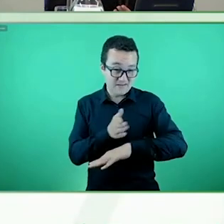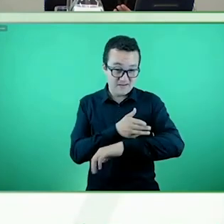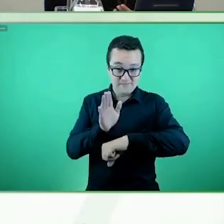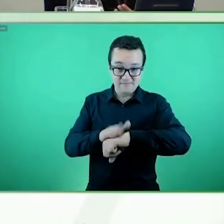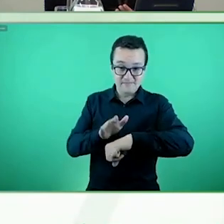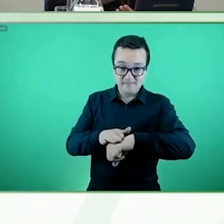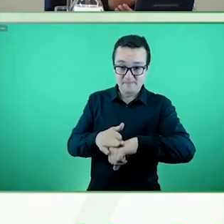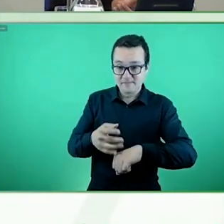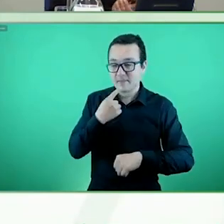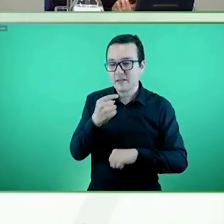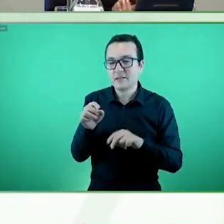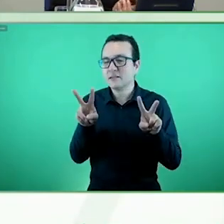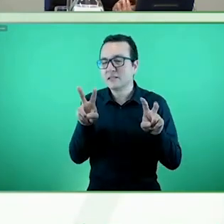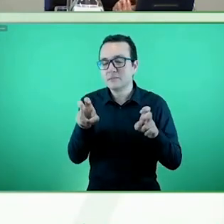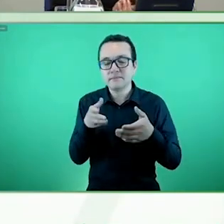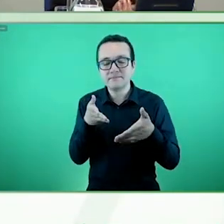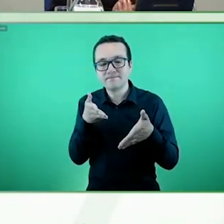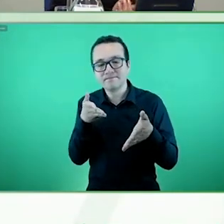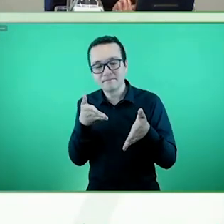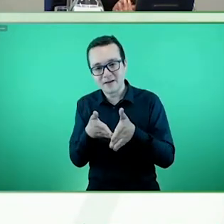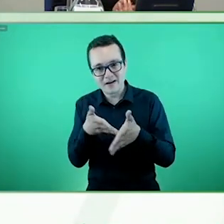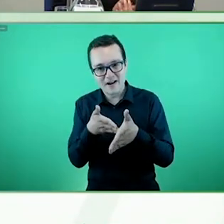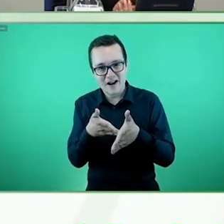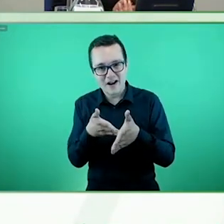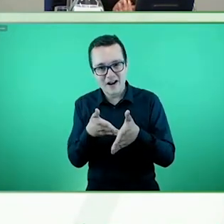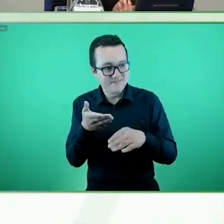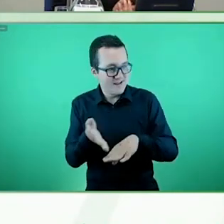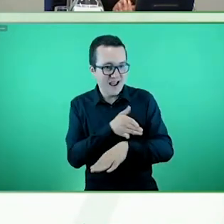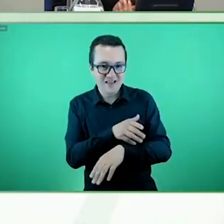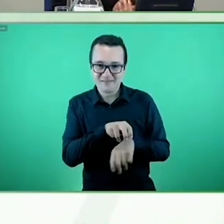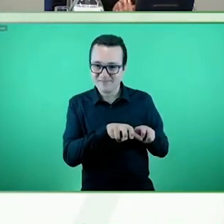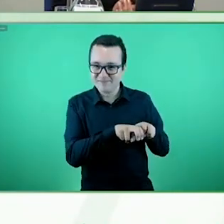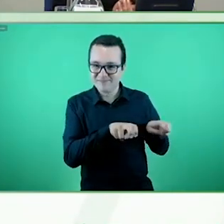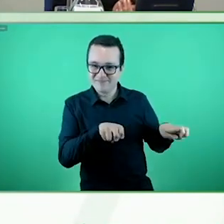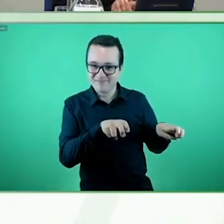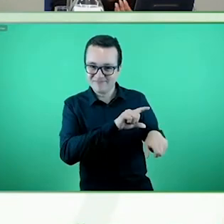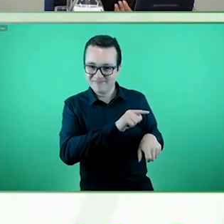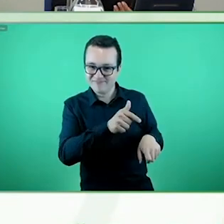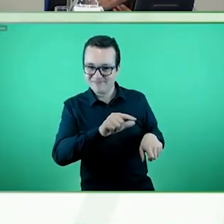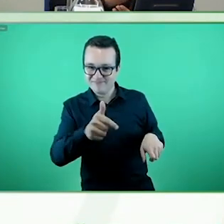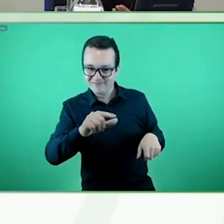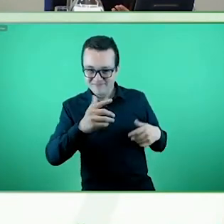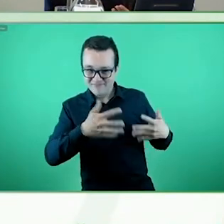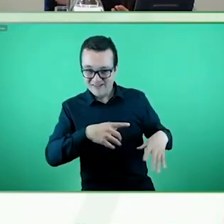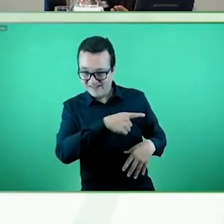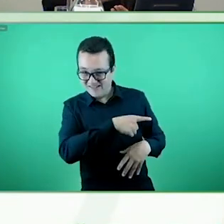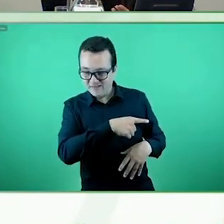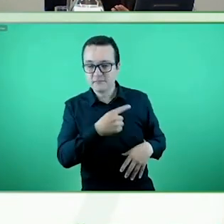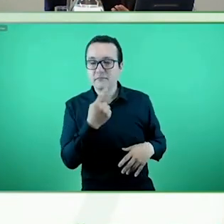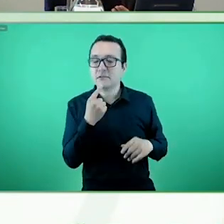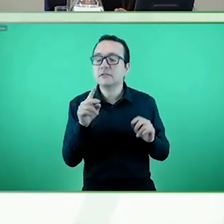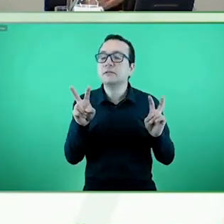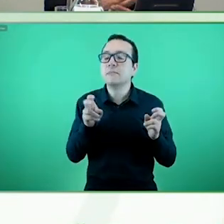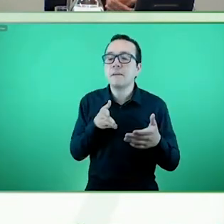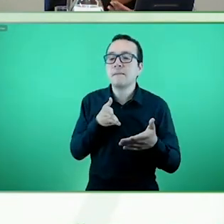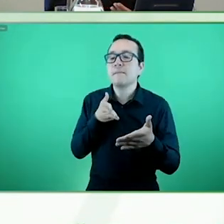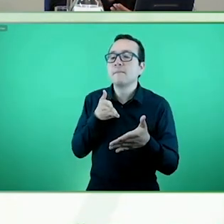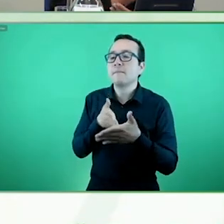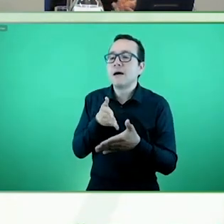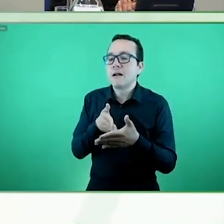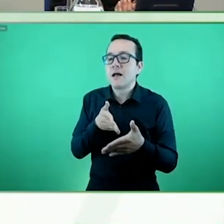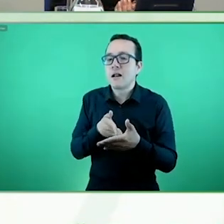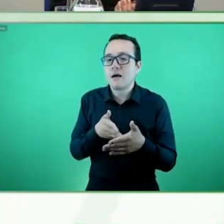aquí en el panel anterior se hablaba también de barreras al proceso de inclusión digital, al